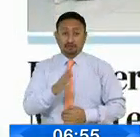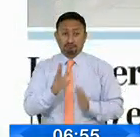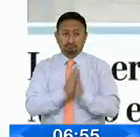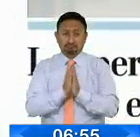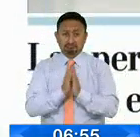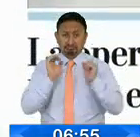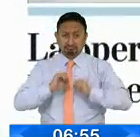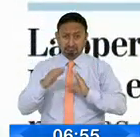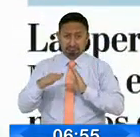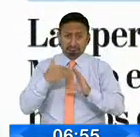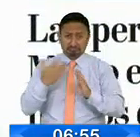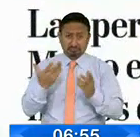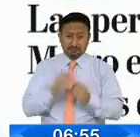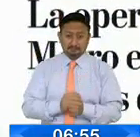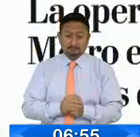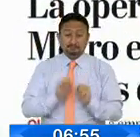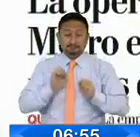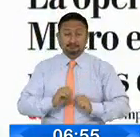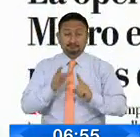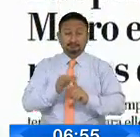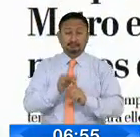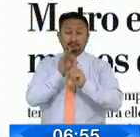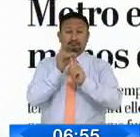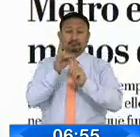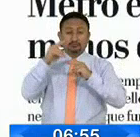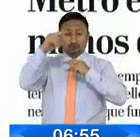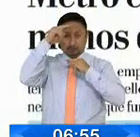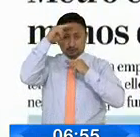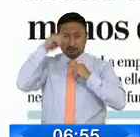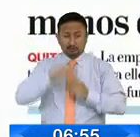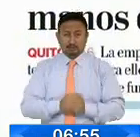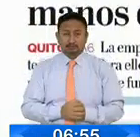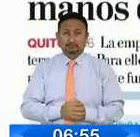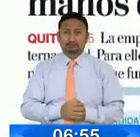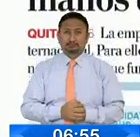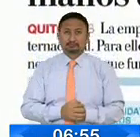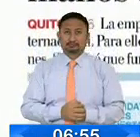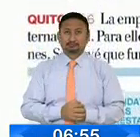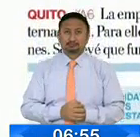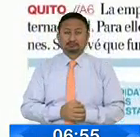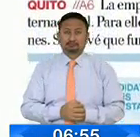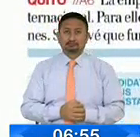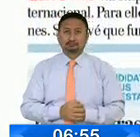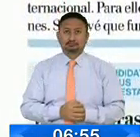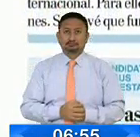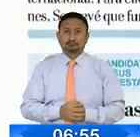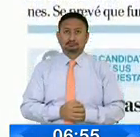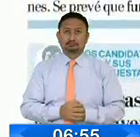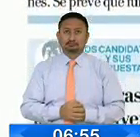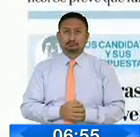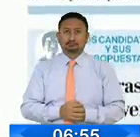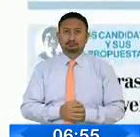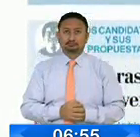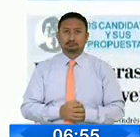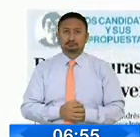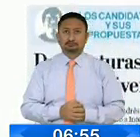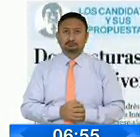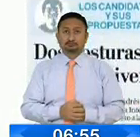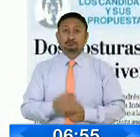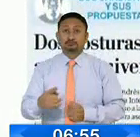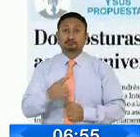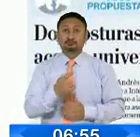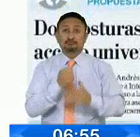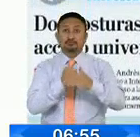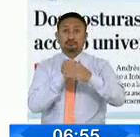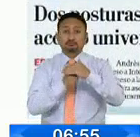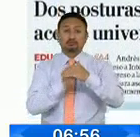solicitar entre las principales o los títulos principales de El Comercio en su edición impresa. Dice, la operación del metro